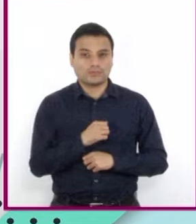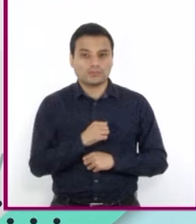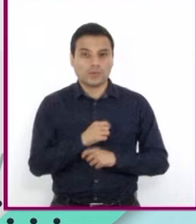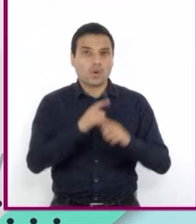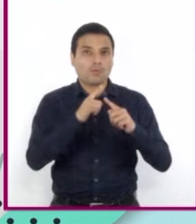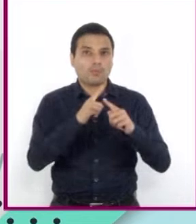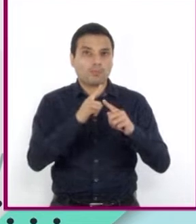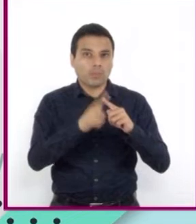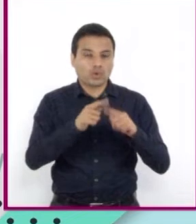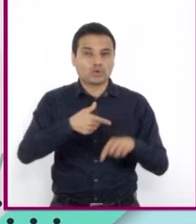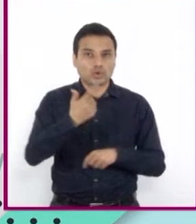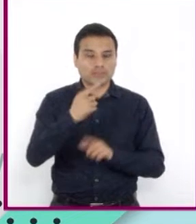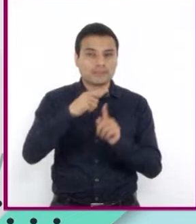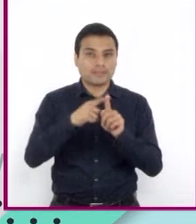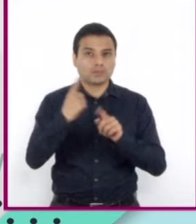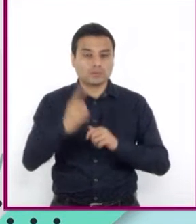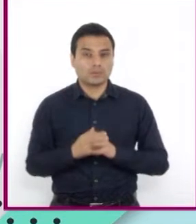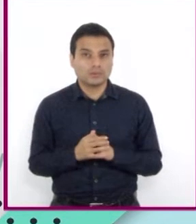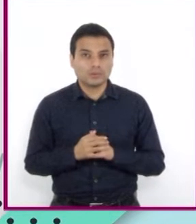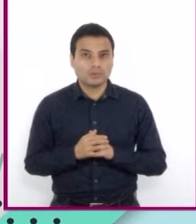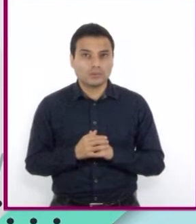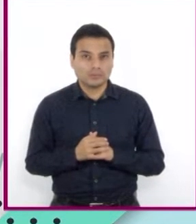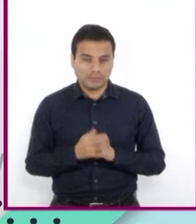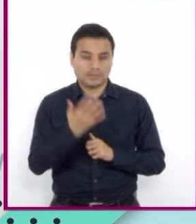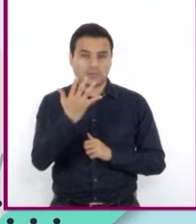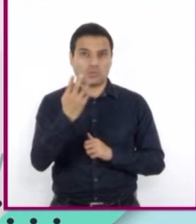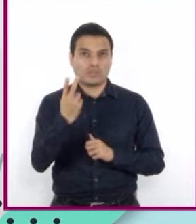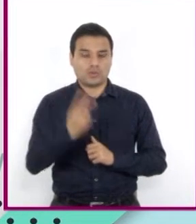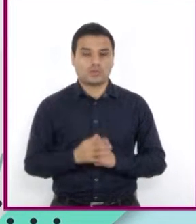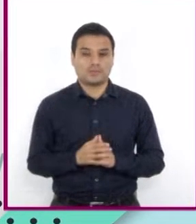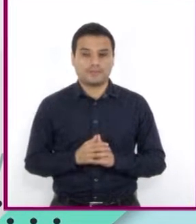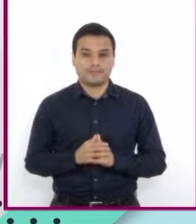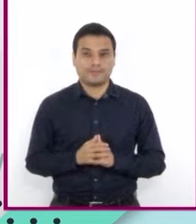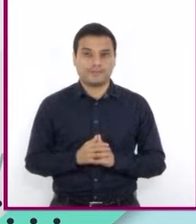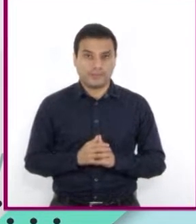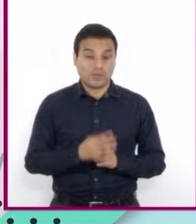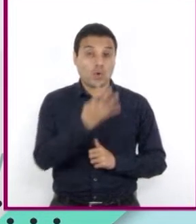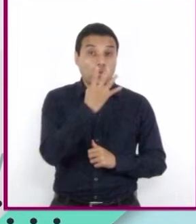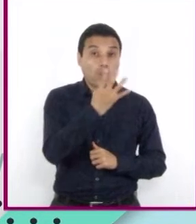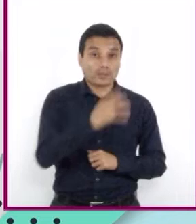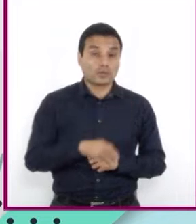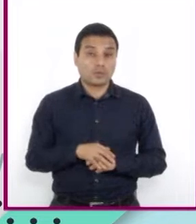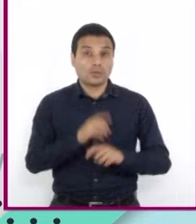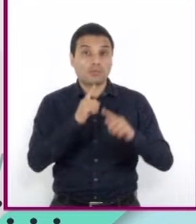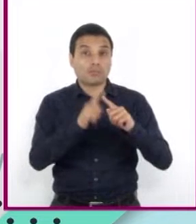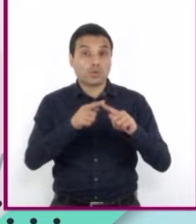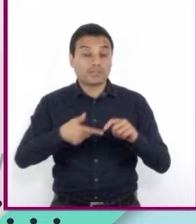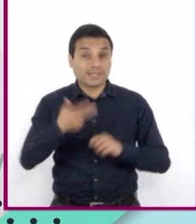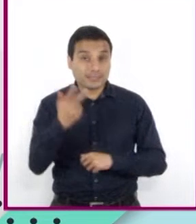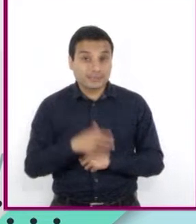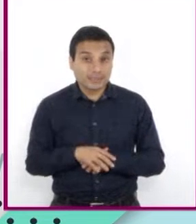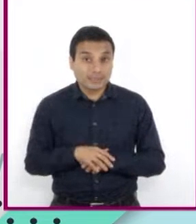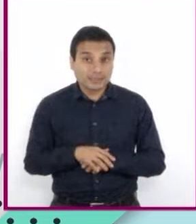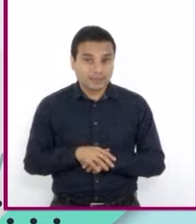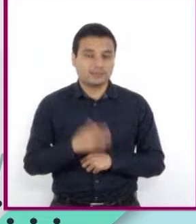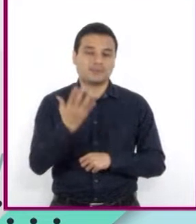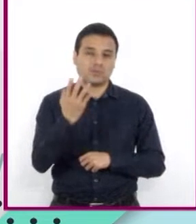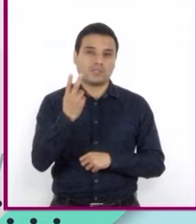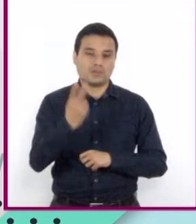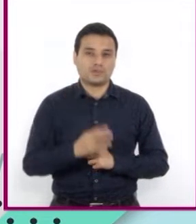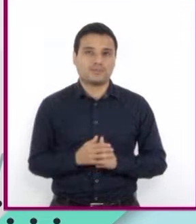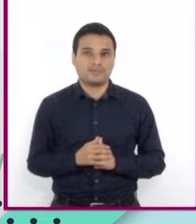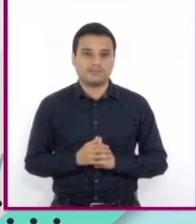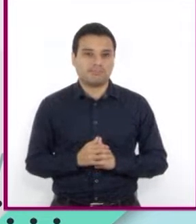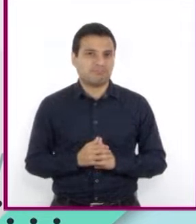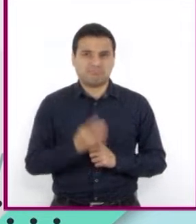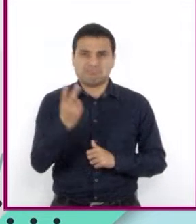multiplica a 12 más 1 igual a 52. 4 que multiplica a 13 igual a 52.